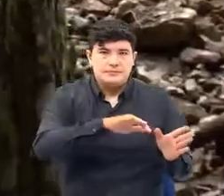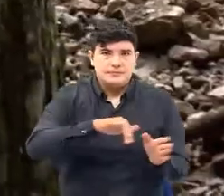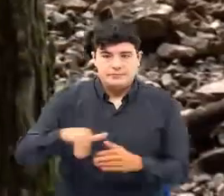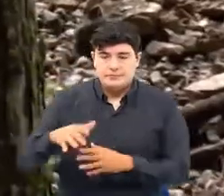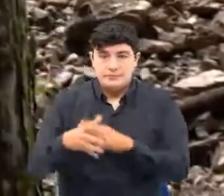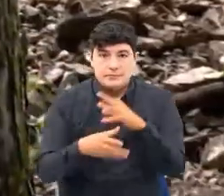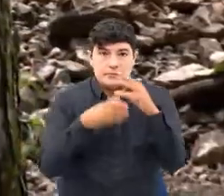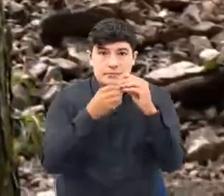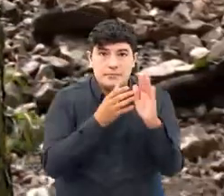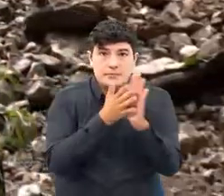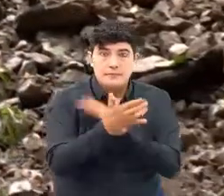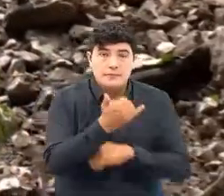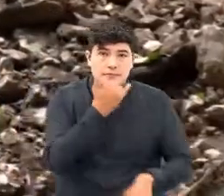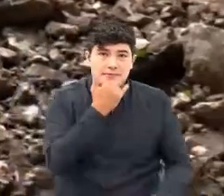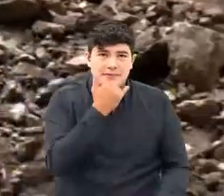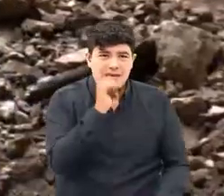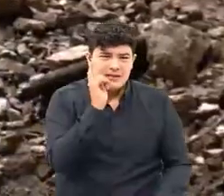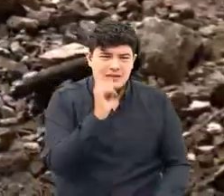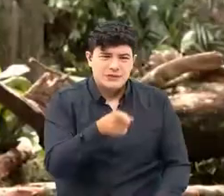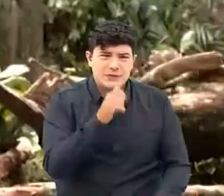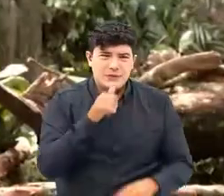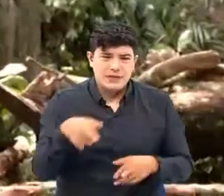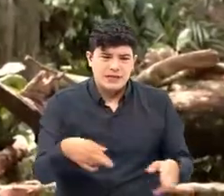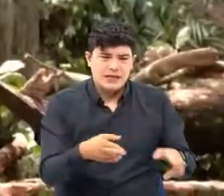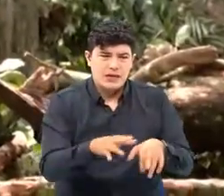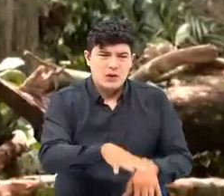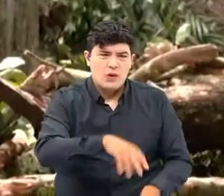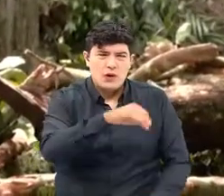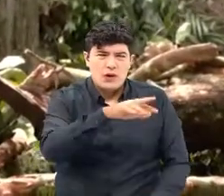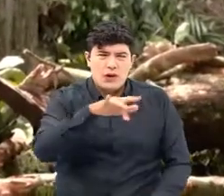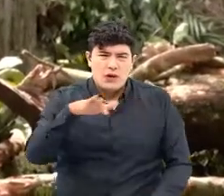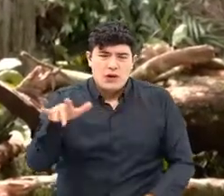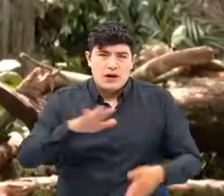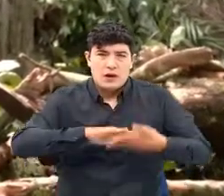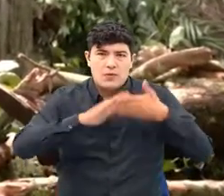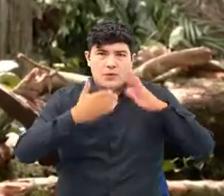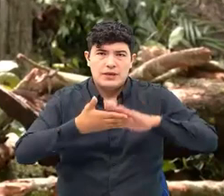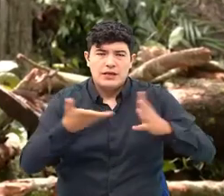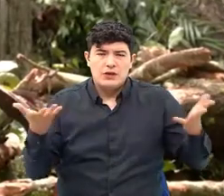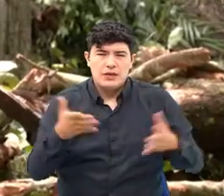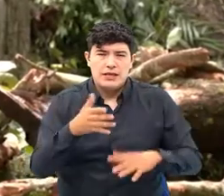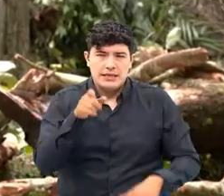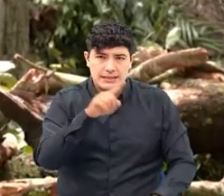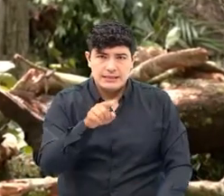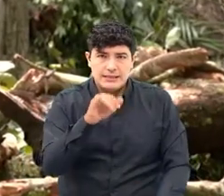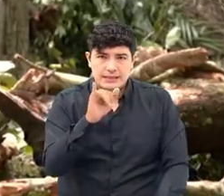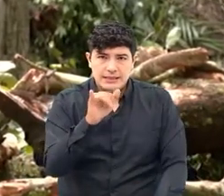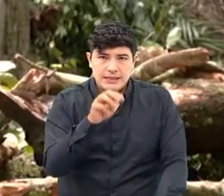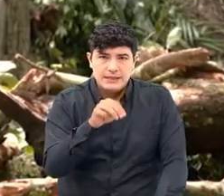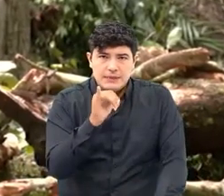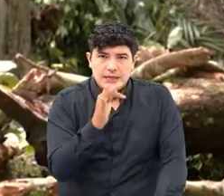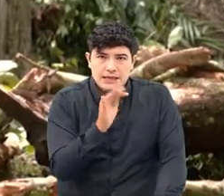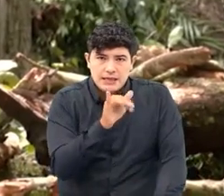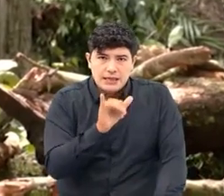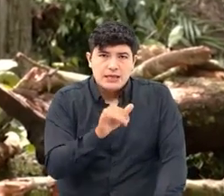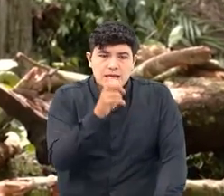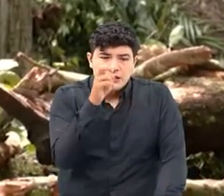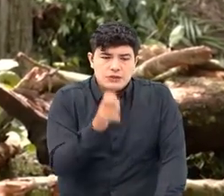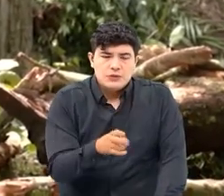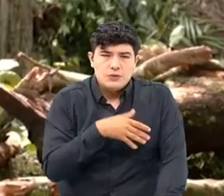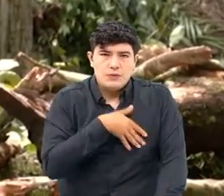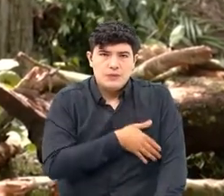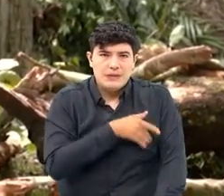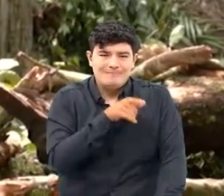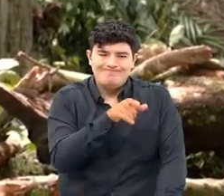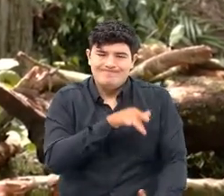Pues culpa de las inundaciones del río Magdalena, la creciente del río Magdalena, la población de Simití en el sur de Bolívar se ha visto gravemente afectadas.